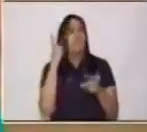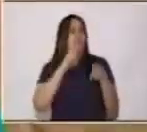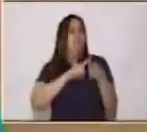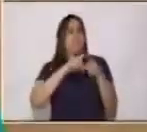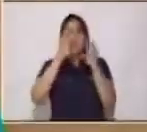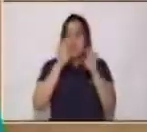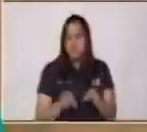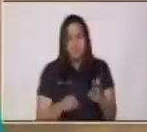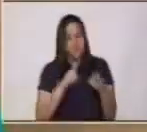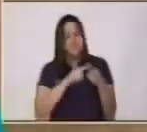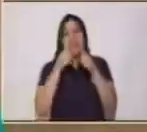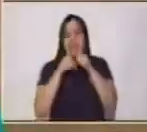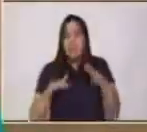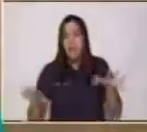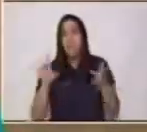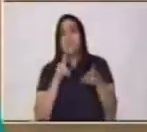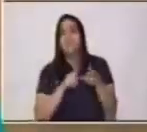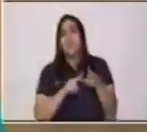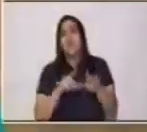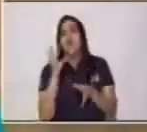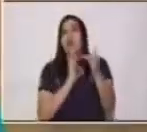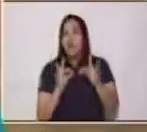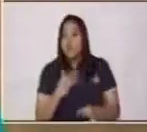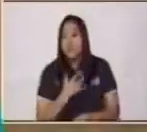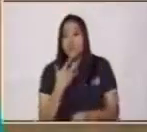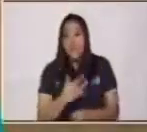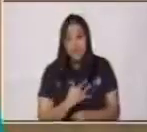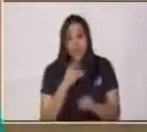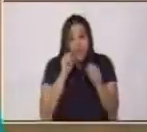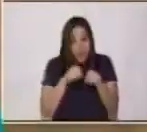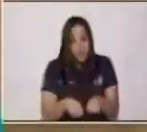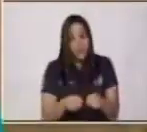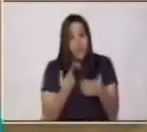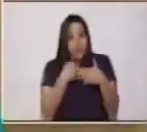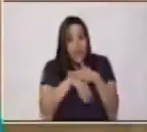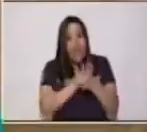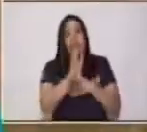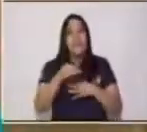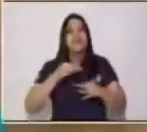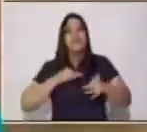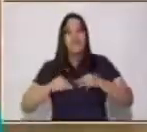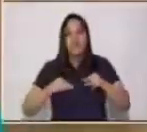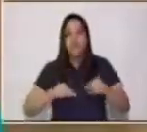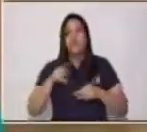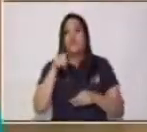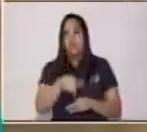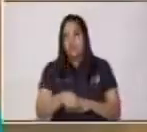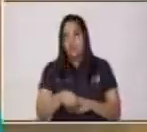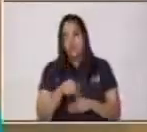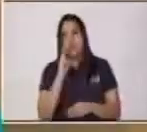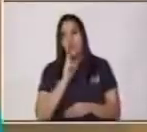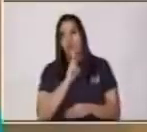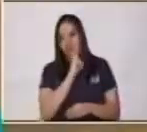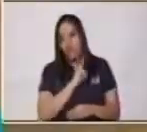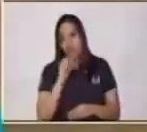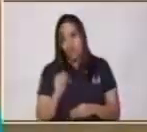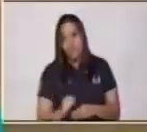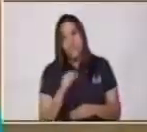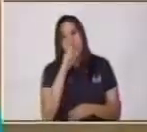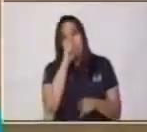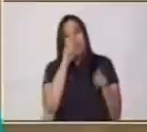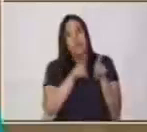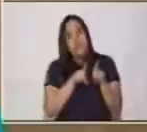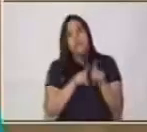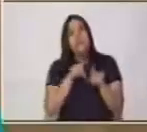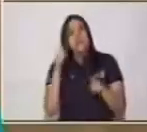objetos, animales, sentimientos, que van a ser o que van a estar movidos por la acción. Y los géneros que más conocemos